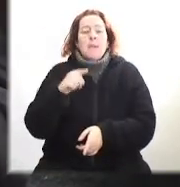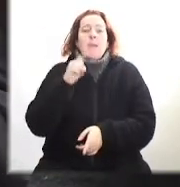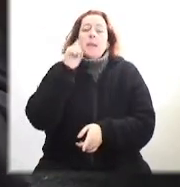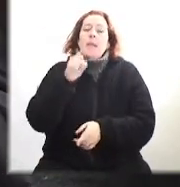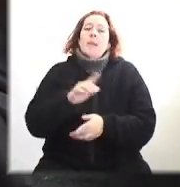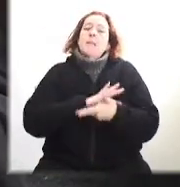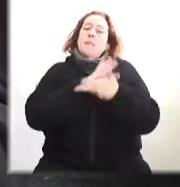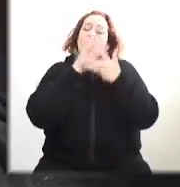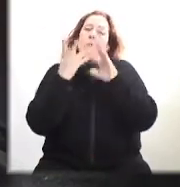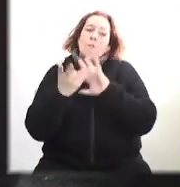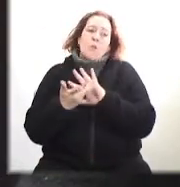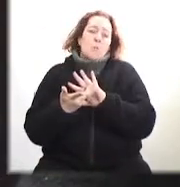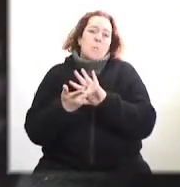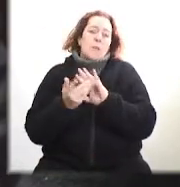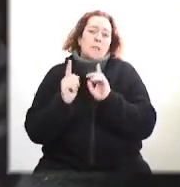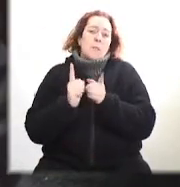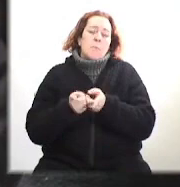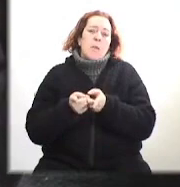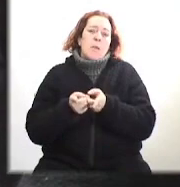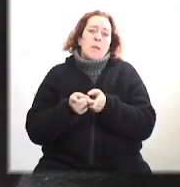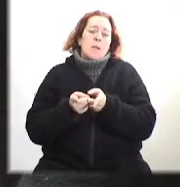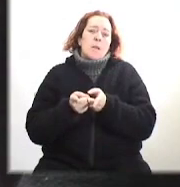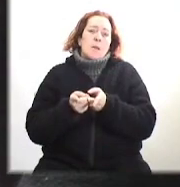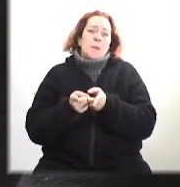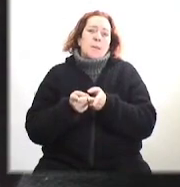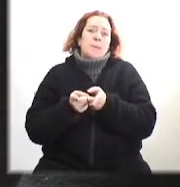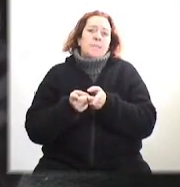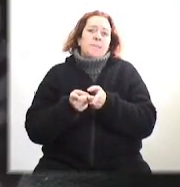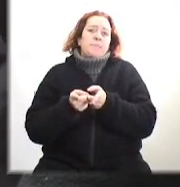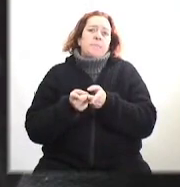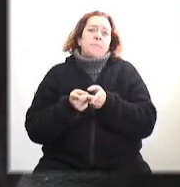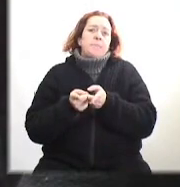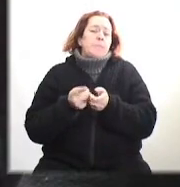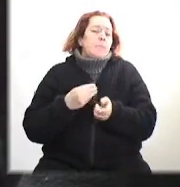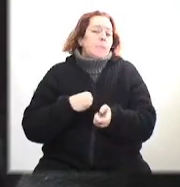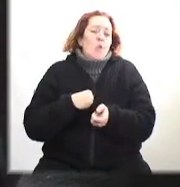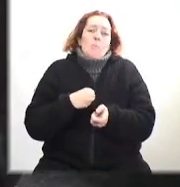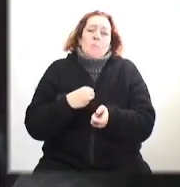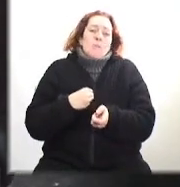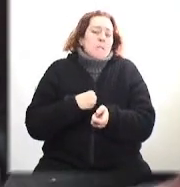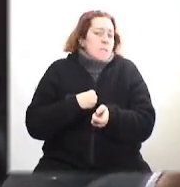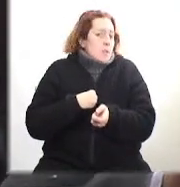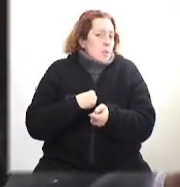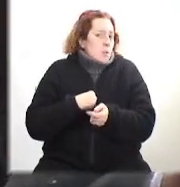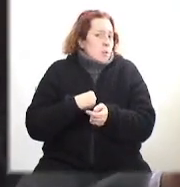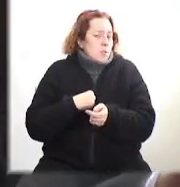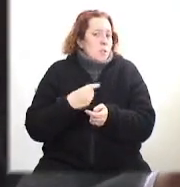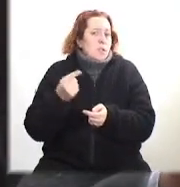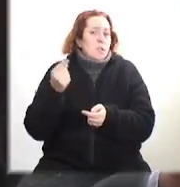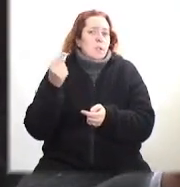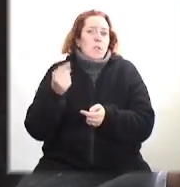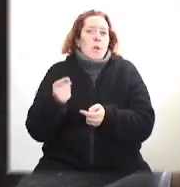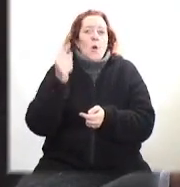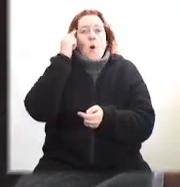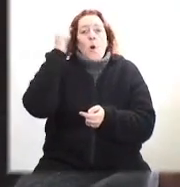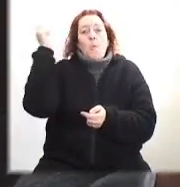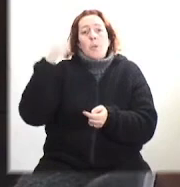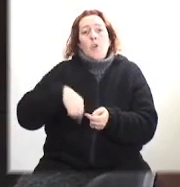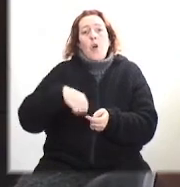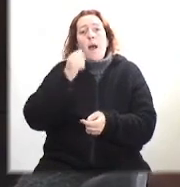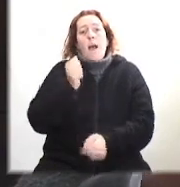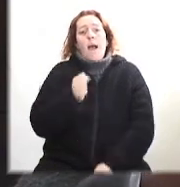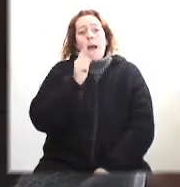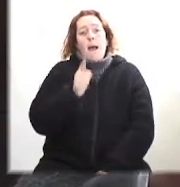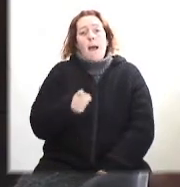sentido acompañamos con la más absoluta convicción la opinión del doctor Gonzalo Aguirre